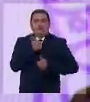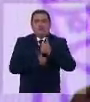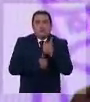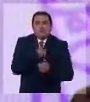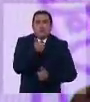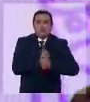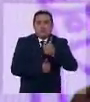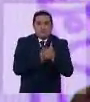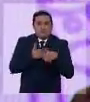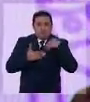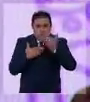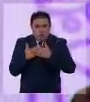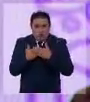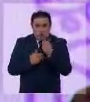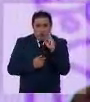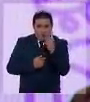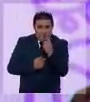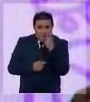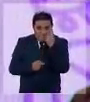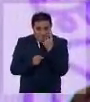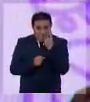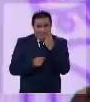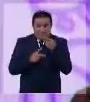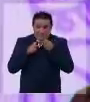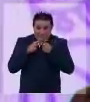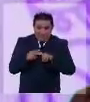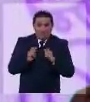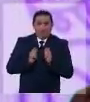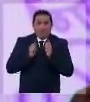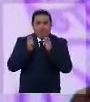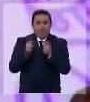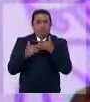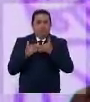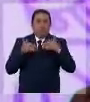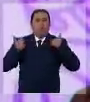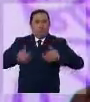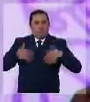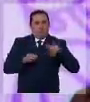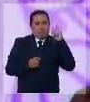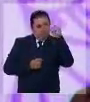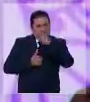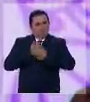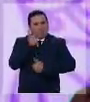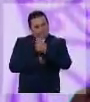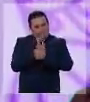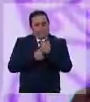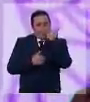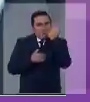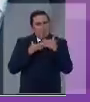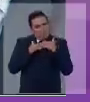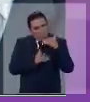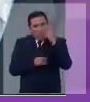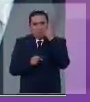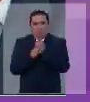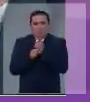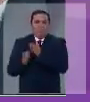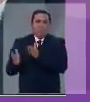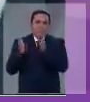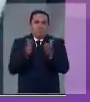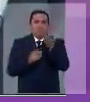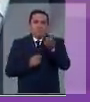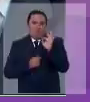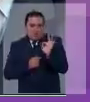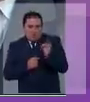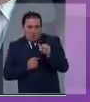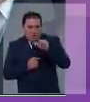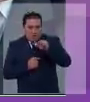año. Por resultado del sorteo, toca la primera pregunta al candidato de la coalición Por México al Frente, Ricardo Anaya. En su plataforma, candidato